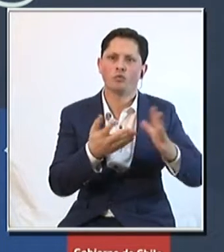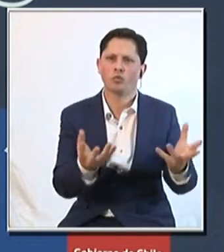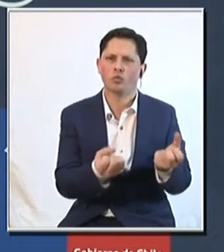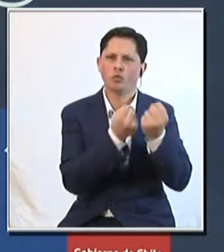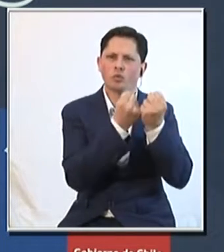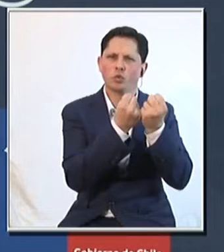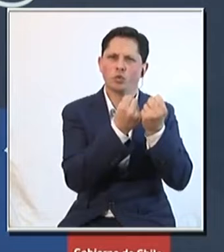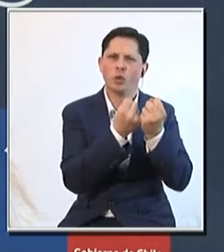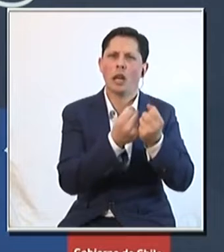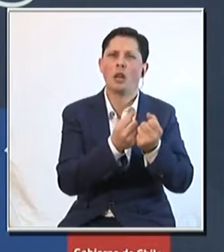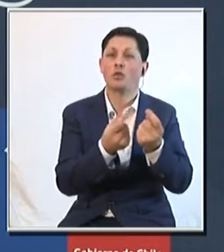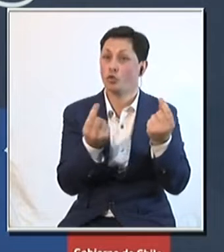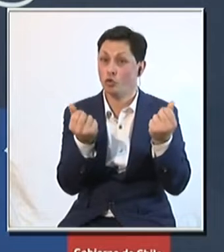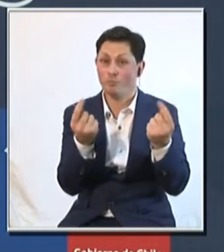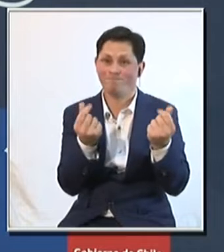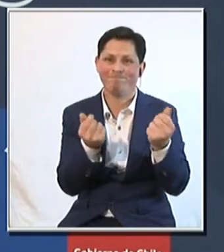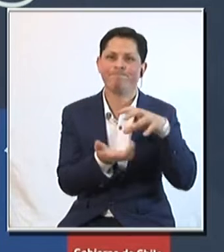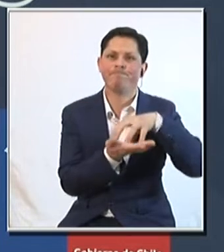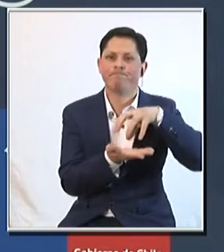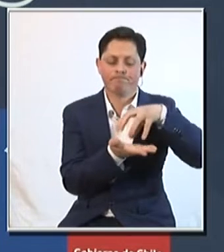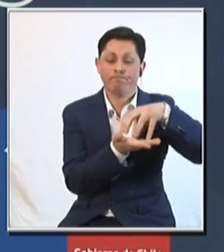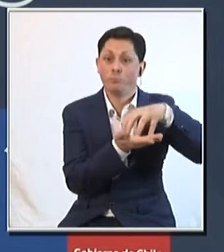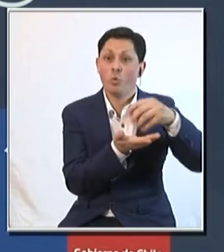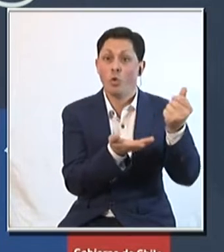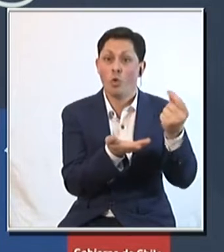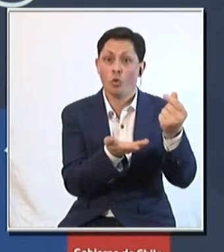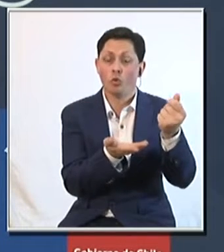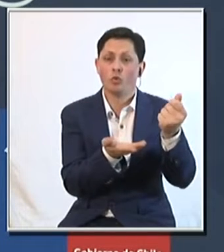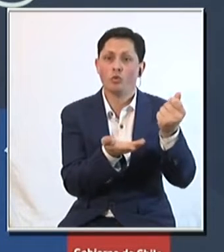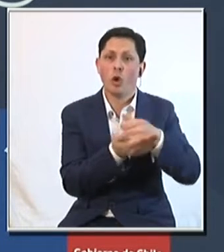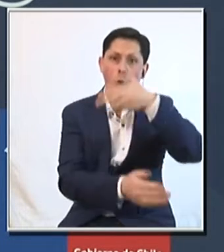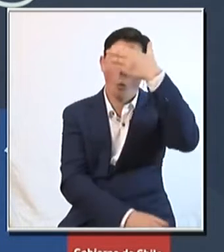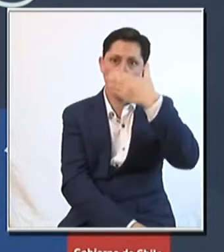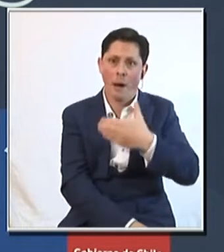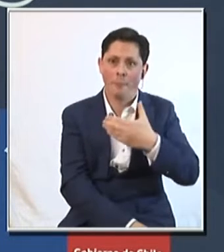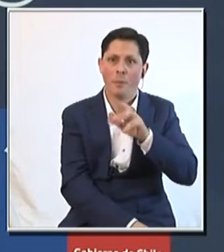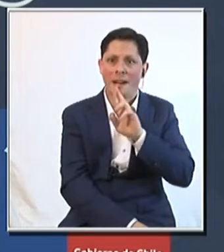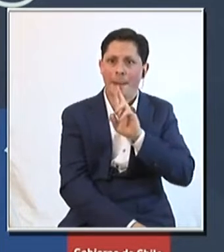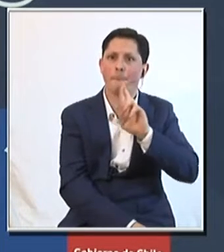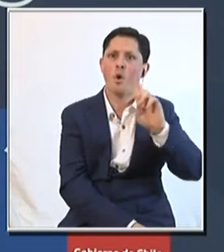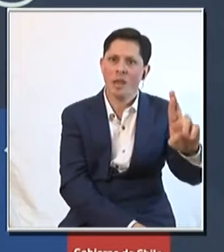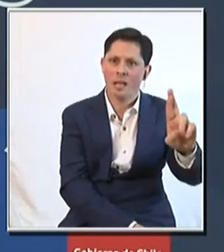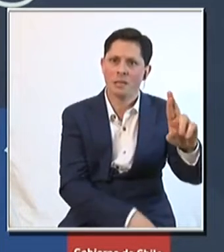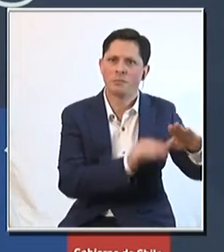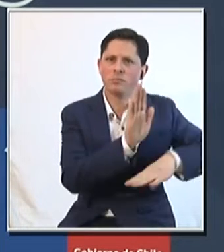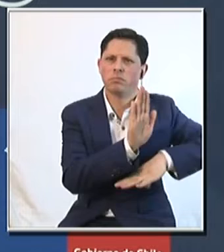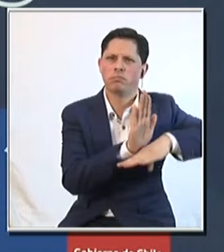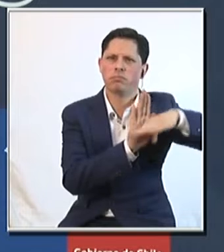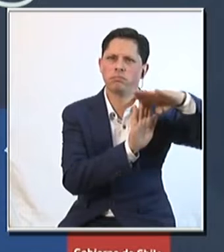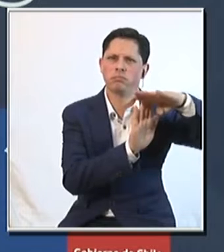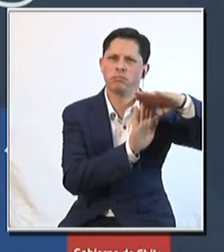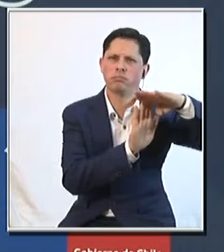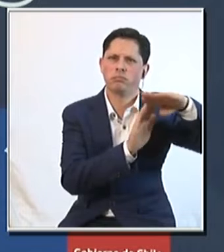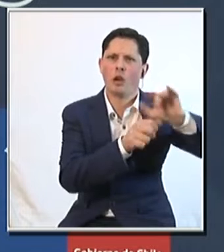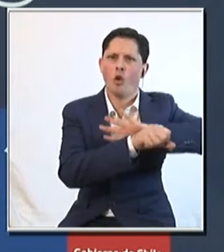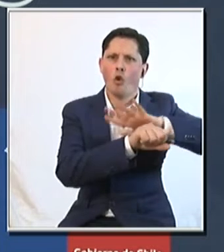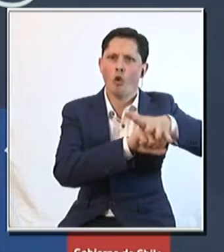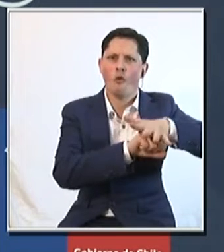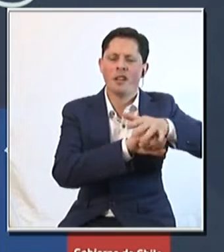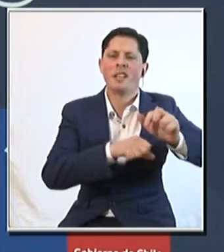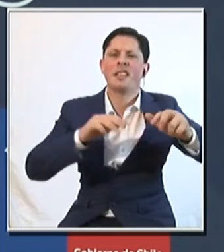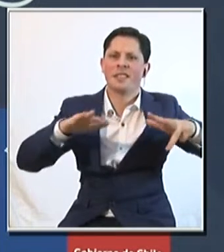los costos, tanto humanos como materiales, que implica tener esta capacidad de responder a un alza de casos graves de